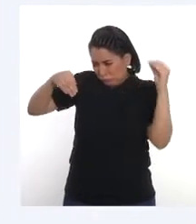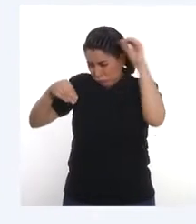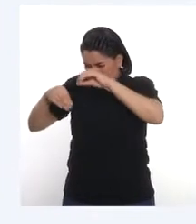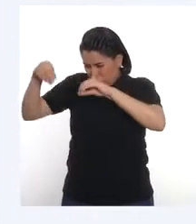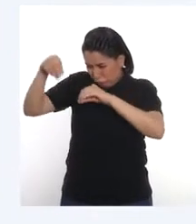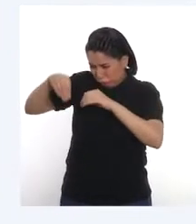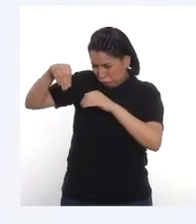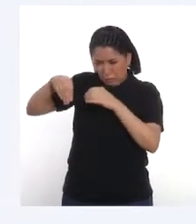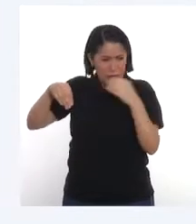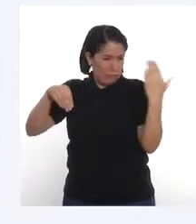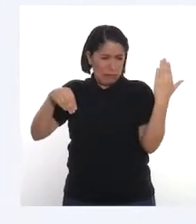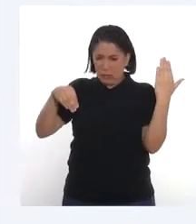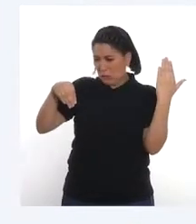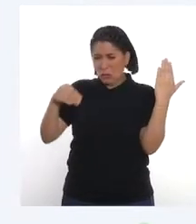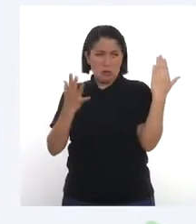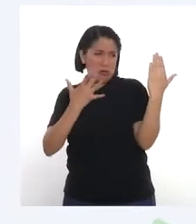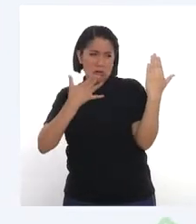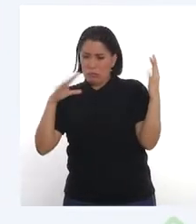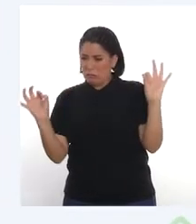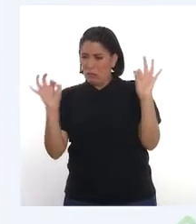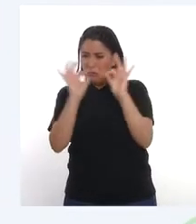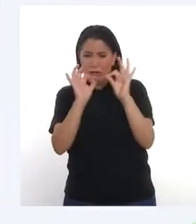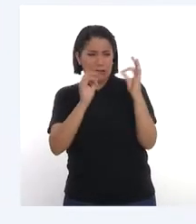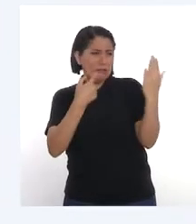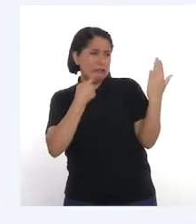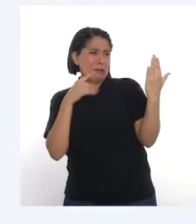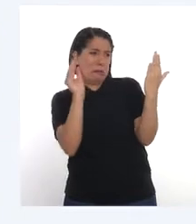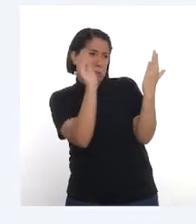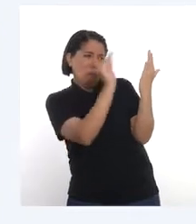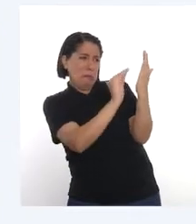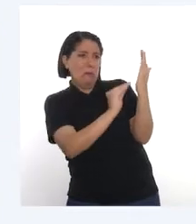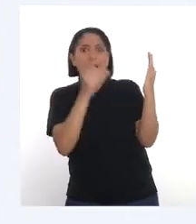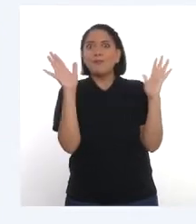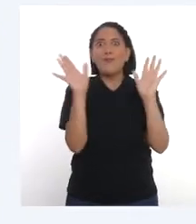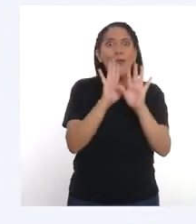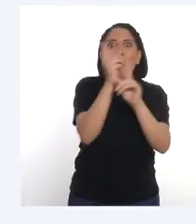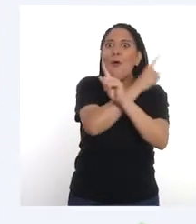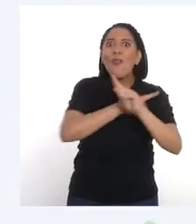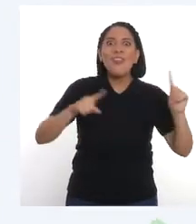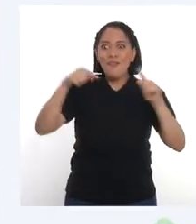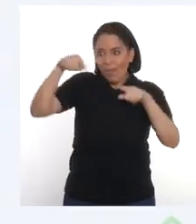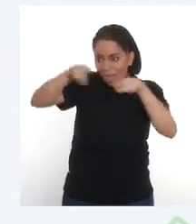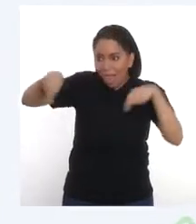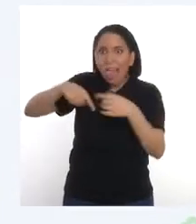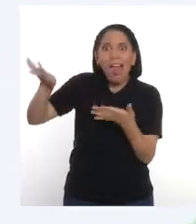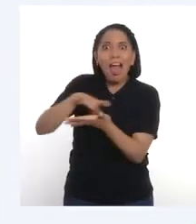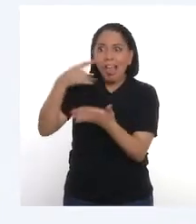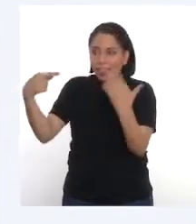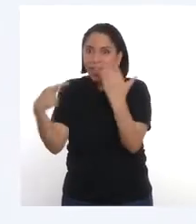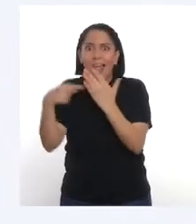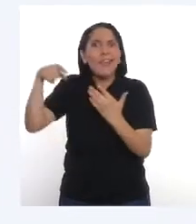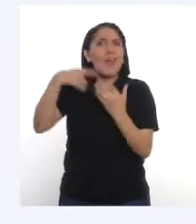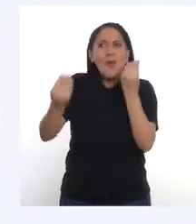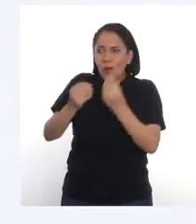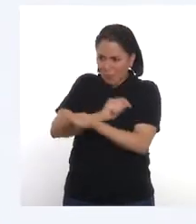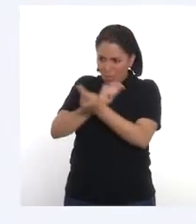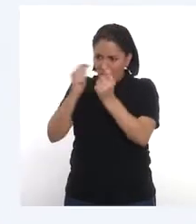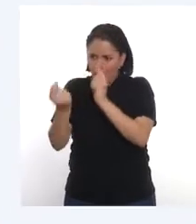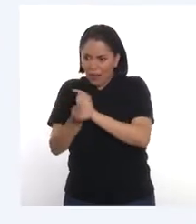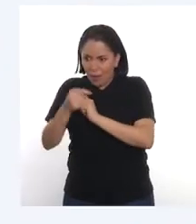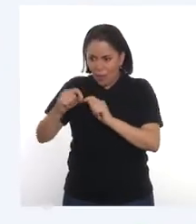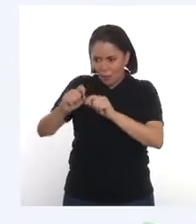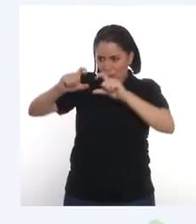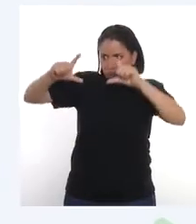paleta, encontrar nuevamente el color y corregir. De manera digital, el proceso de corregir y cambiar algún elemento de